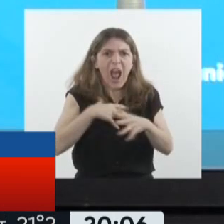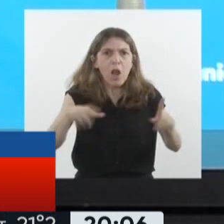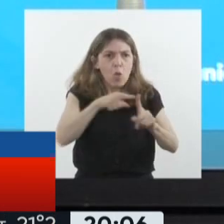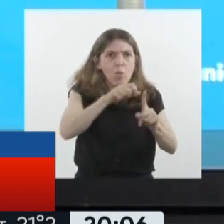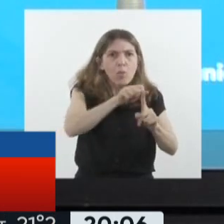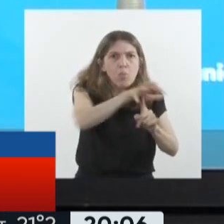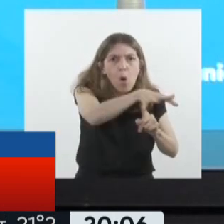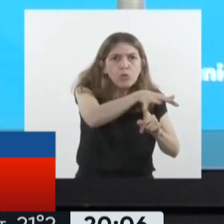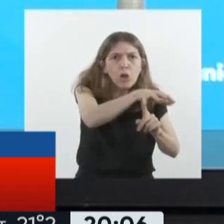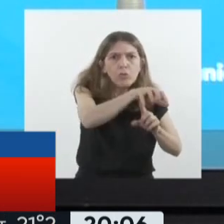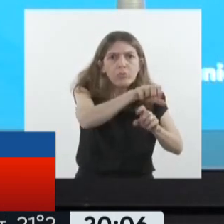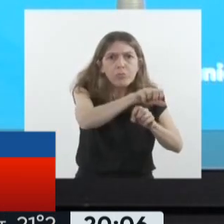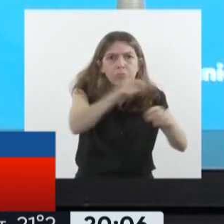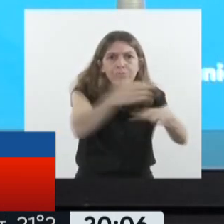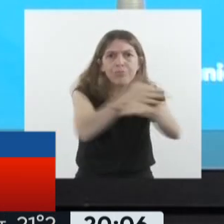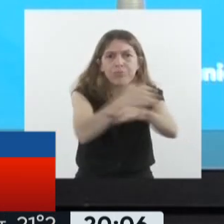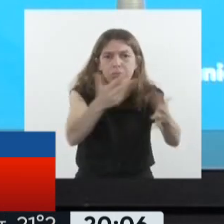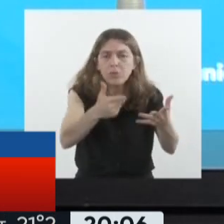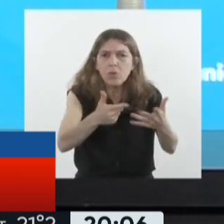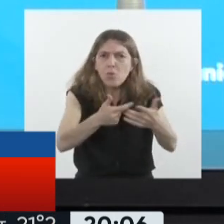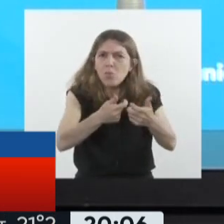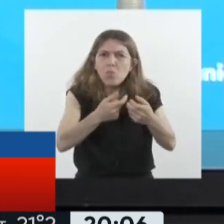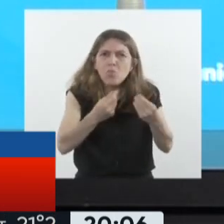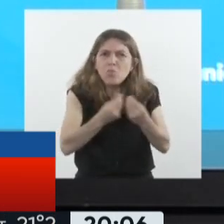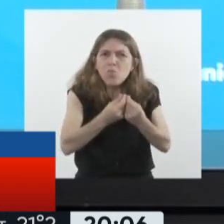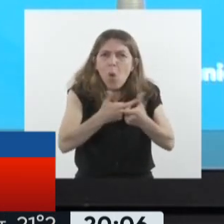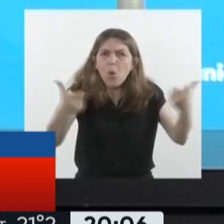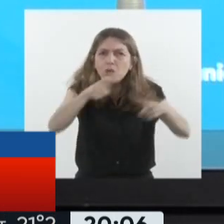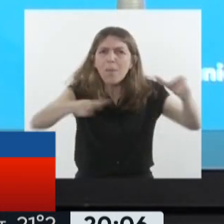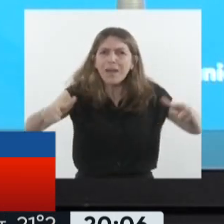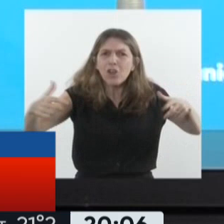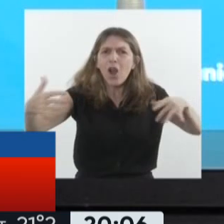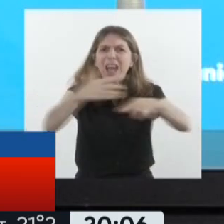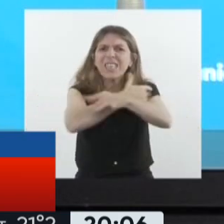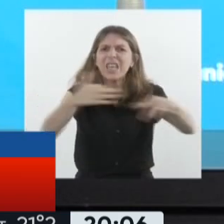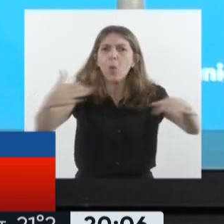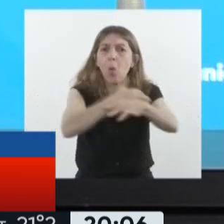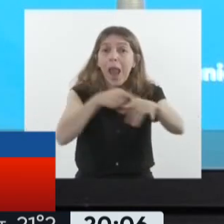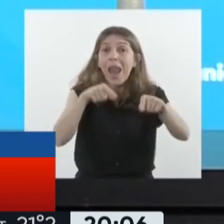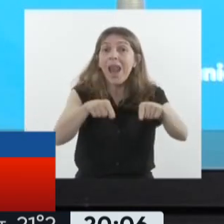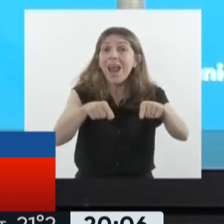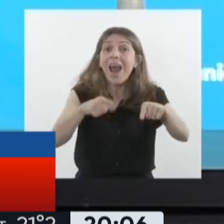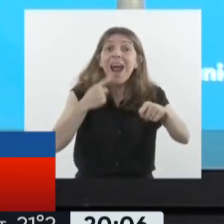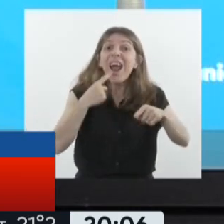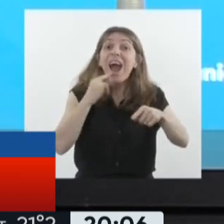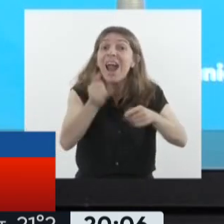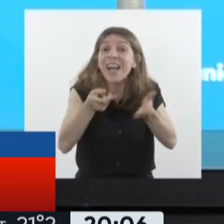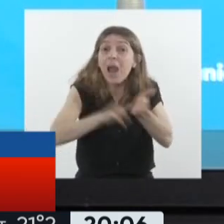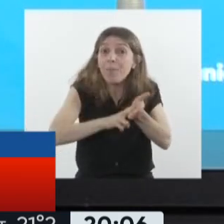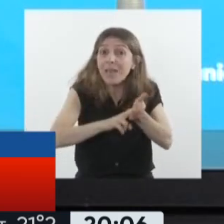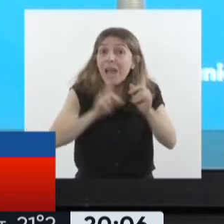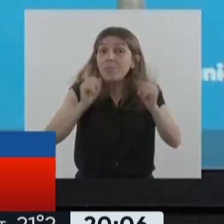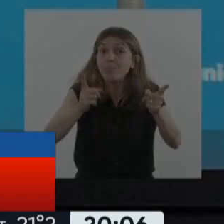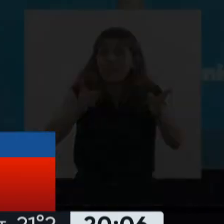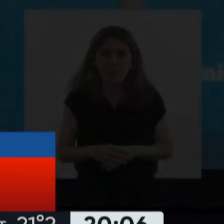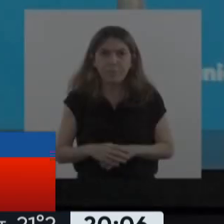Un número muy importante de gente, que vuelvo a repetir, representan casi un tercio de la